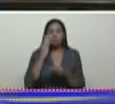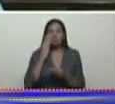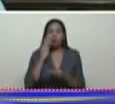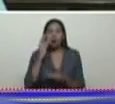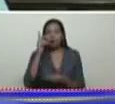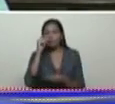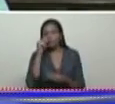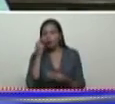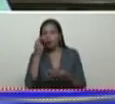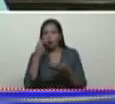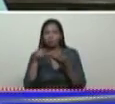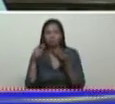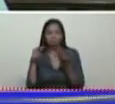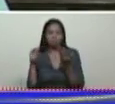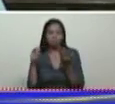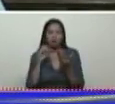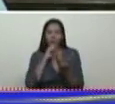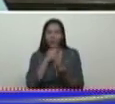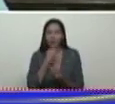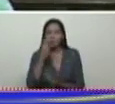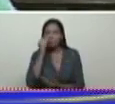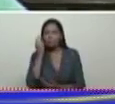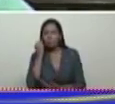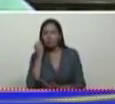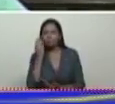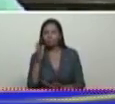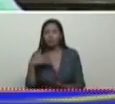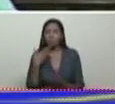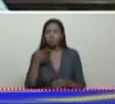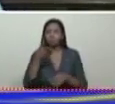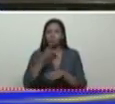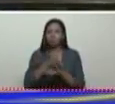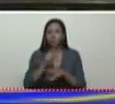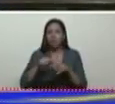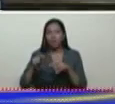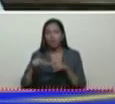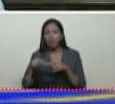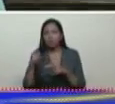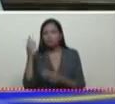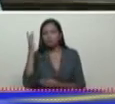padres, abuelos, abuelas, para que lleven a los niños,